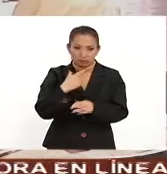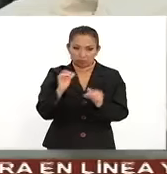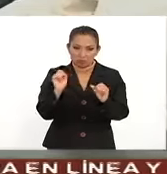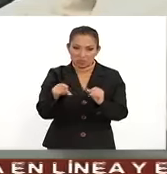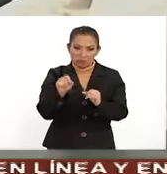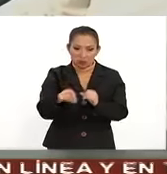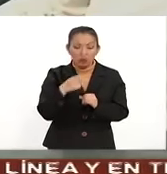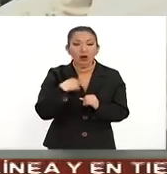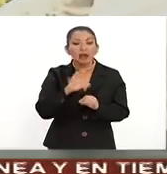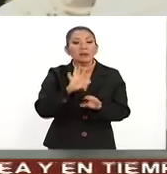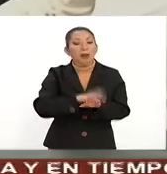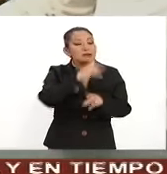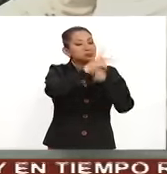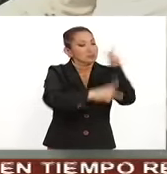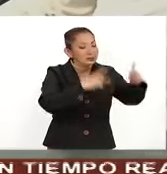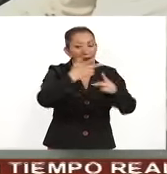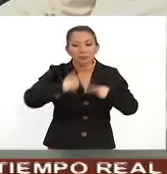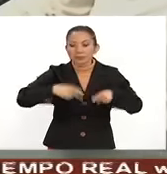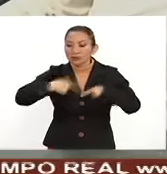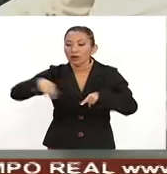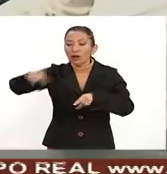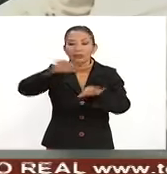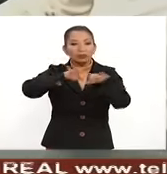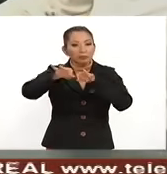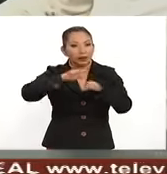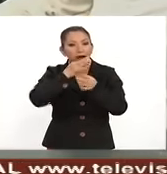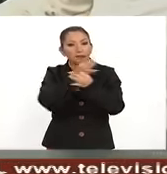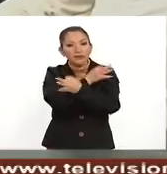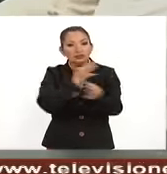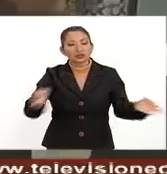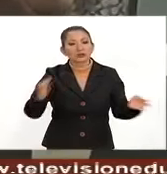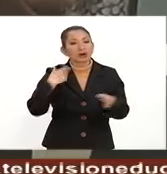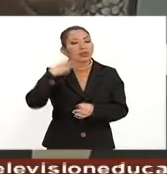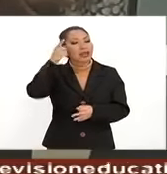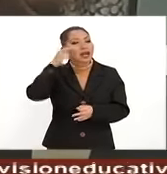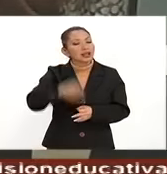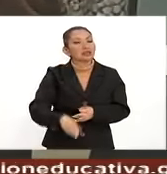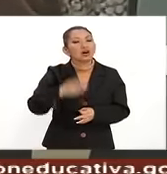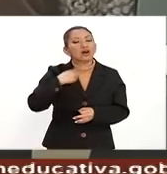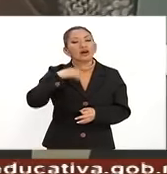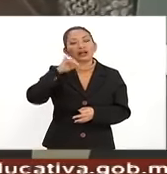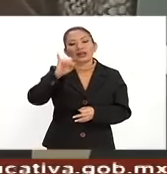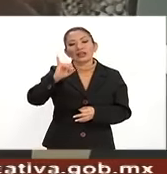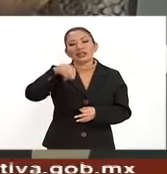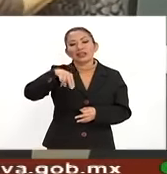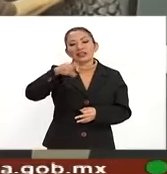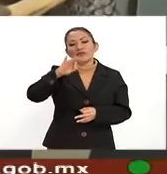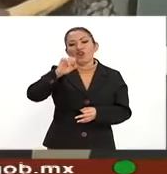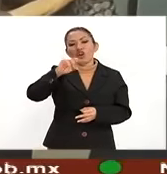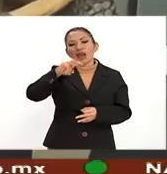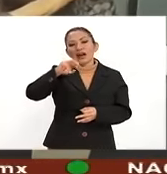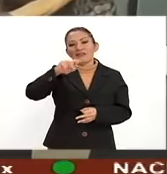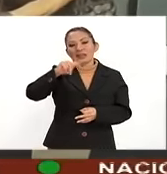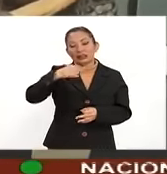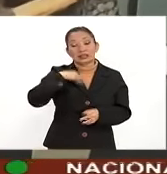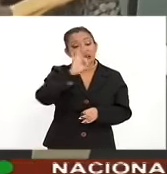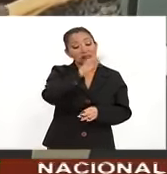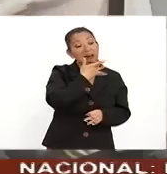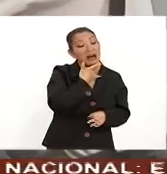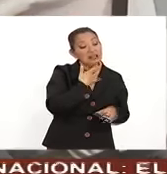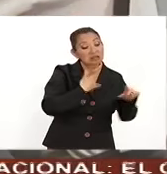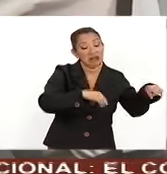más créditos a la clase trabajadora, así lo informó el director del Infonavit, David Penchina. Aunque el aumento de las gasolinas podría